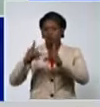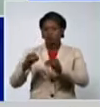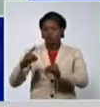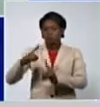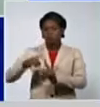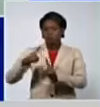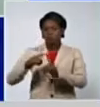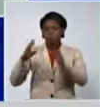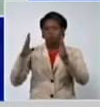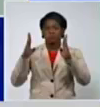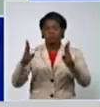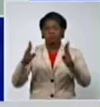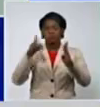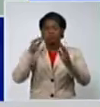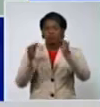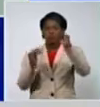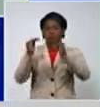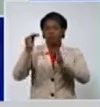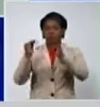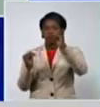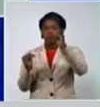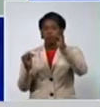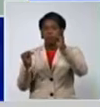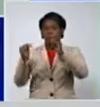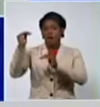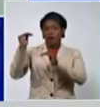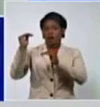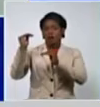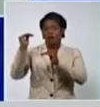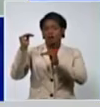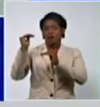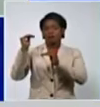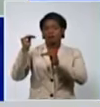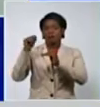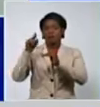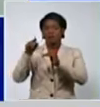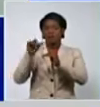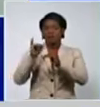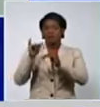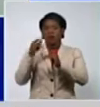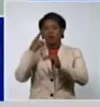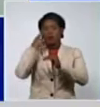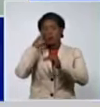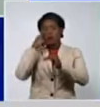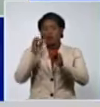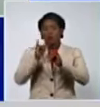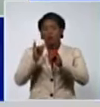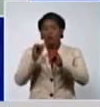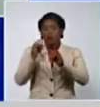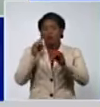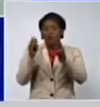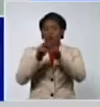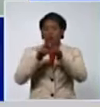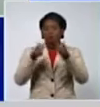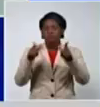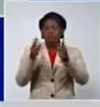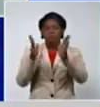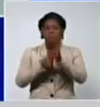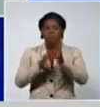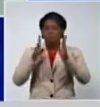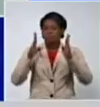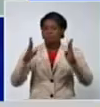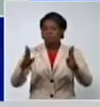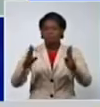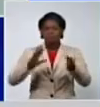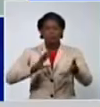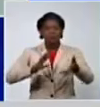de enero, de 15.536. Realmente ha sido el mes del